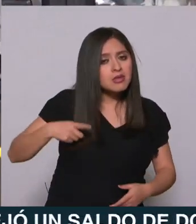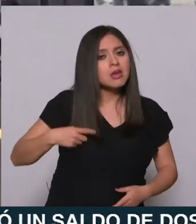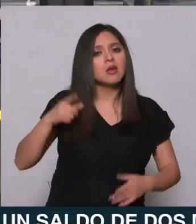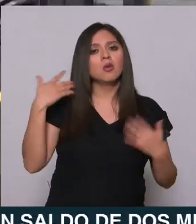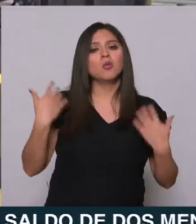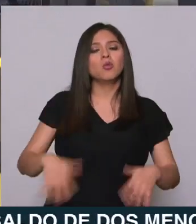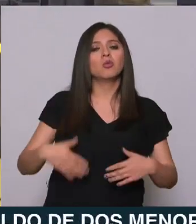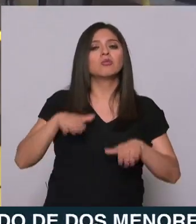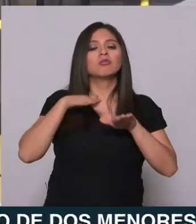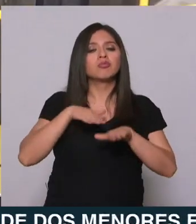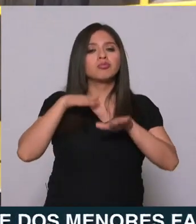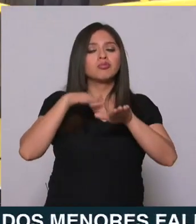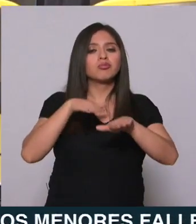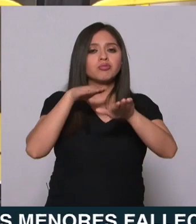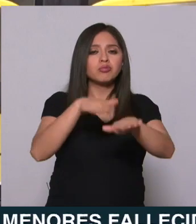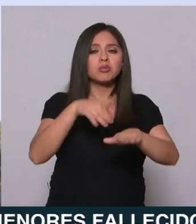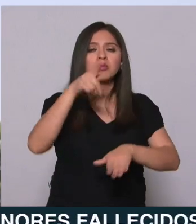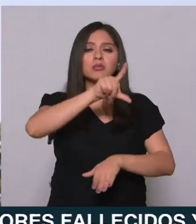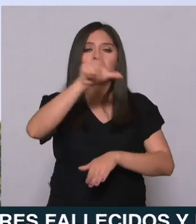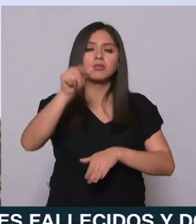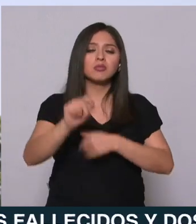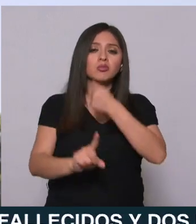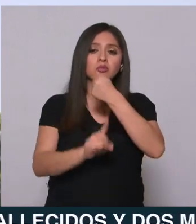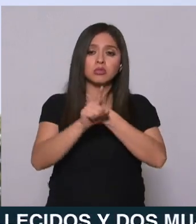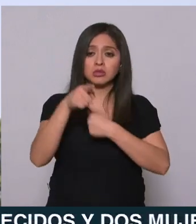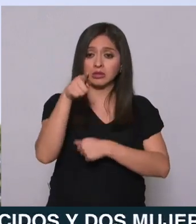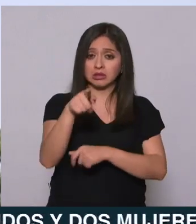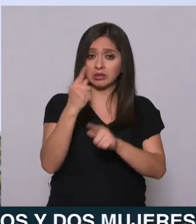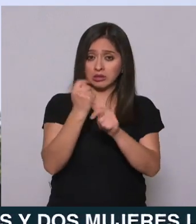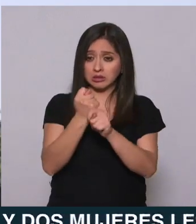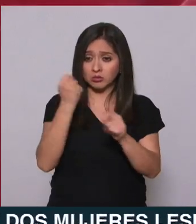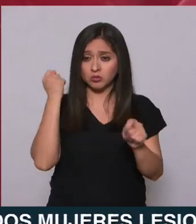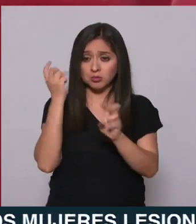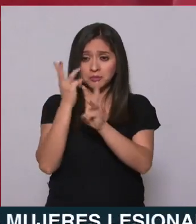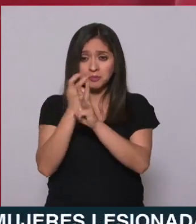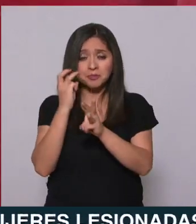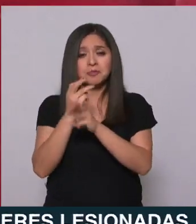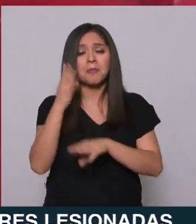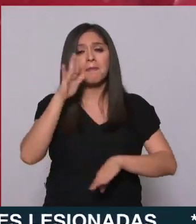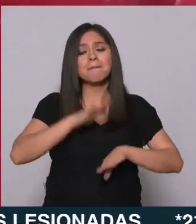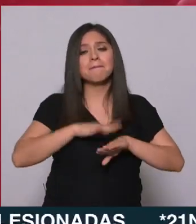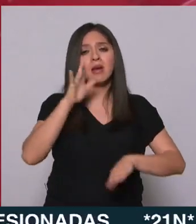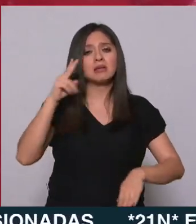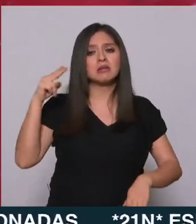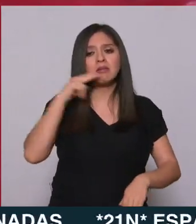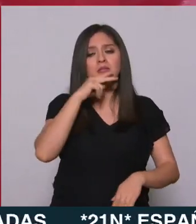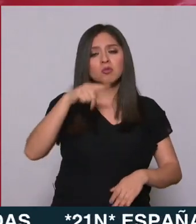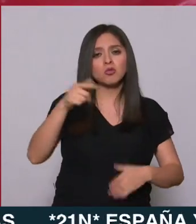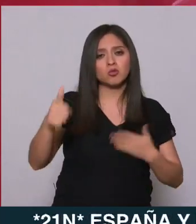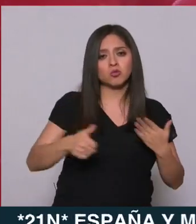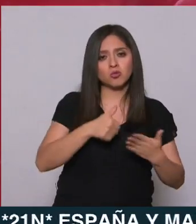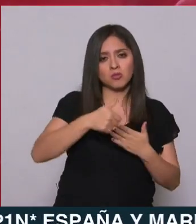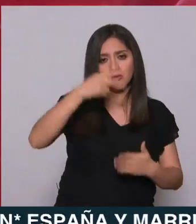una afectación, tomando en cuenta que es uno de los sistemas de transporte más efectivos de la capital